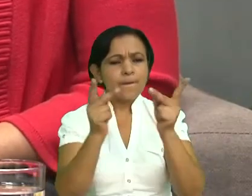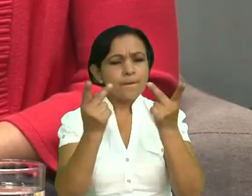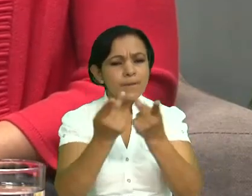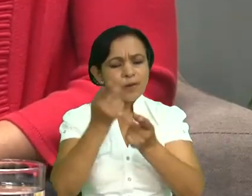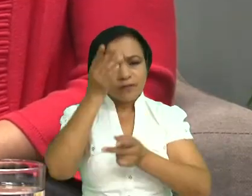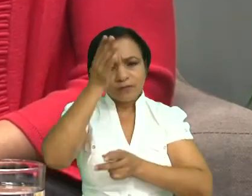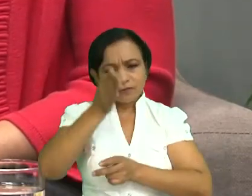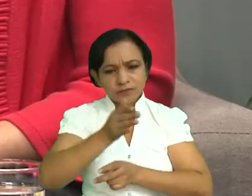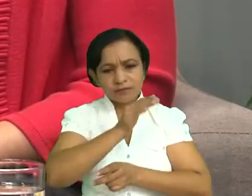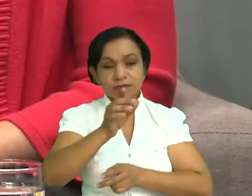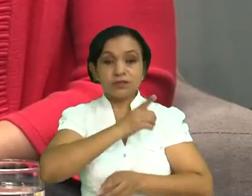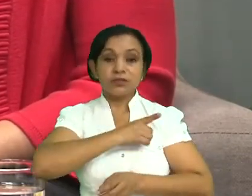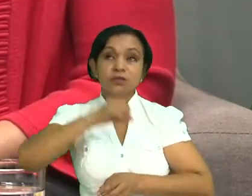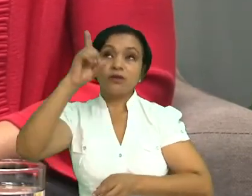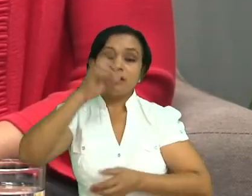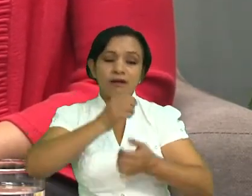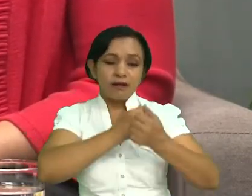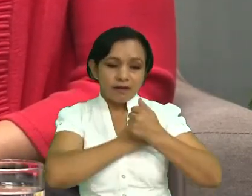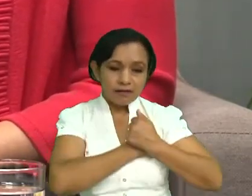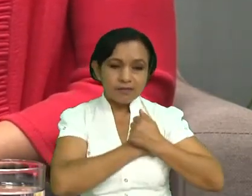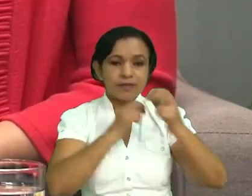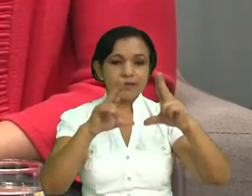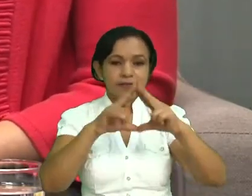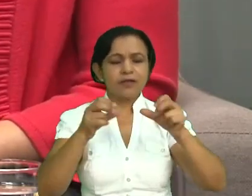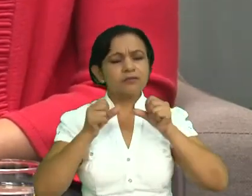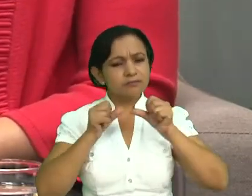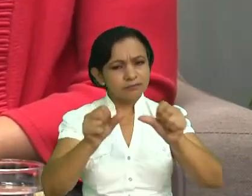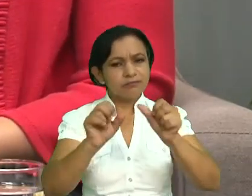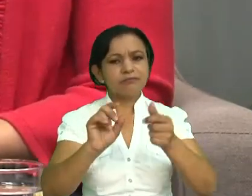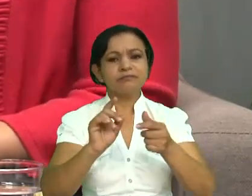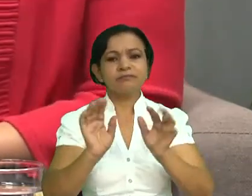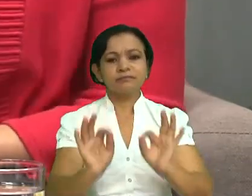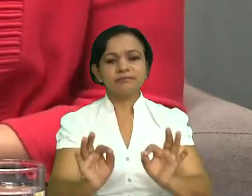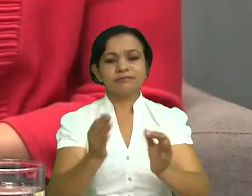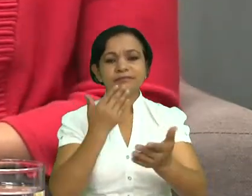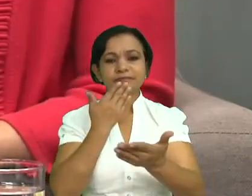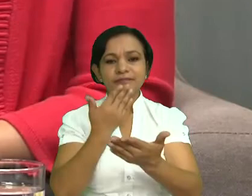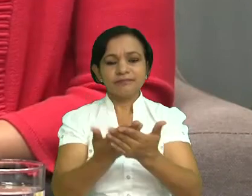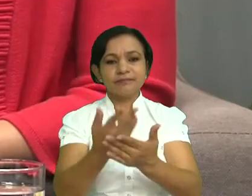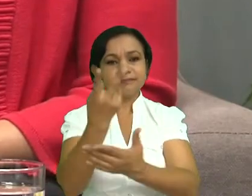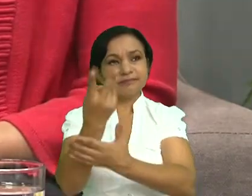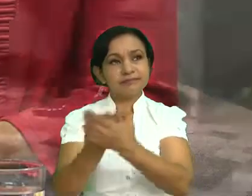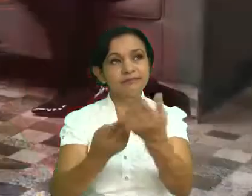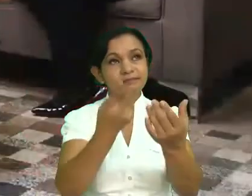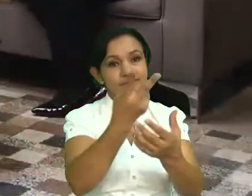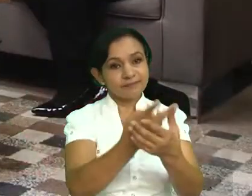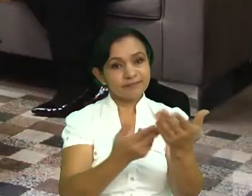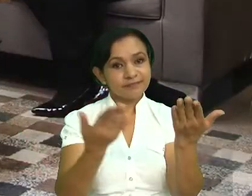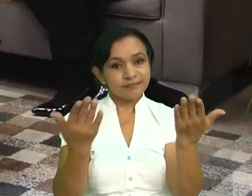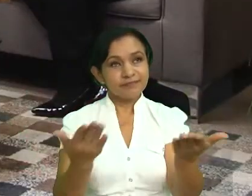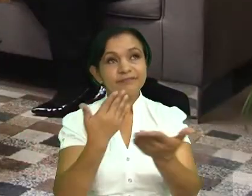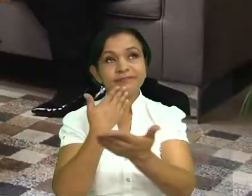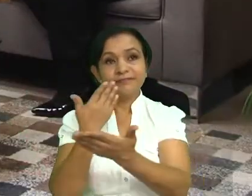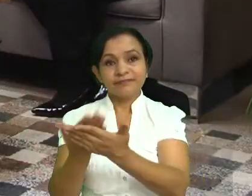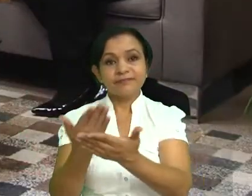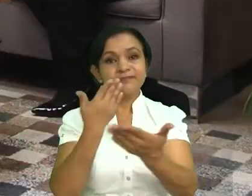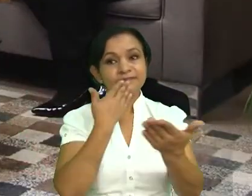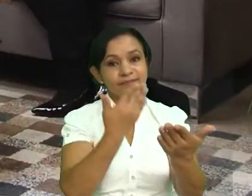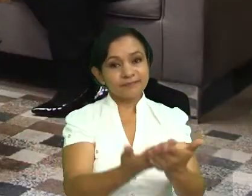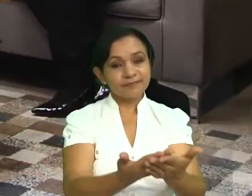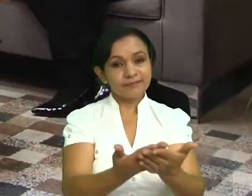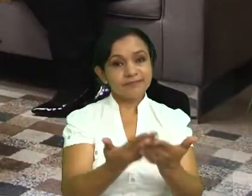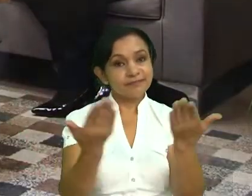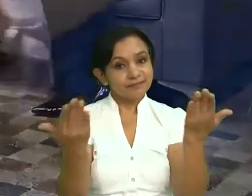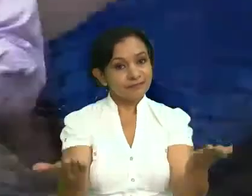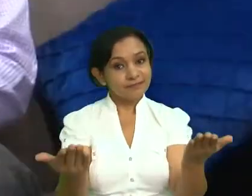bendecido, Dios nos ama y vamos a salir de esto. A ambas, muchísimas gracias por su tiempo, por su conversación, por